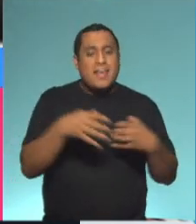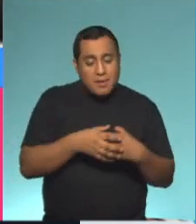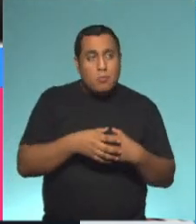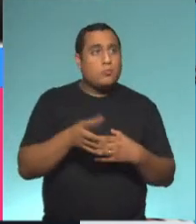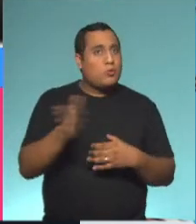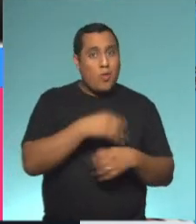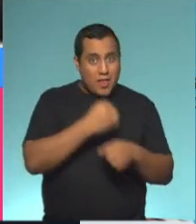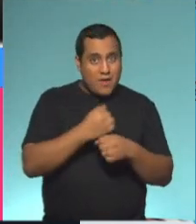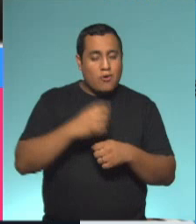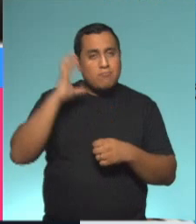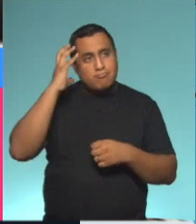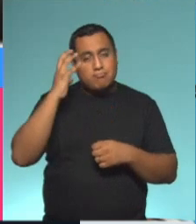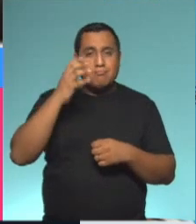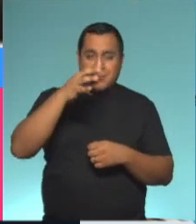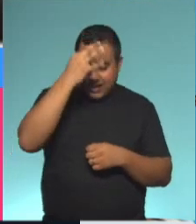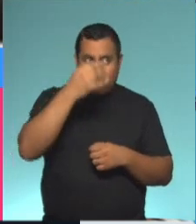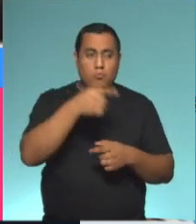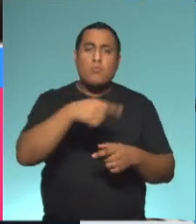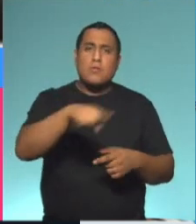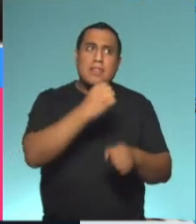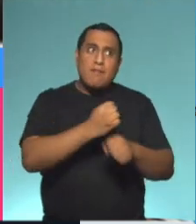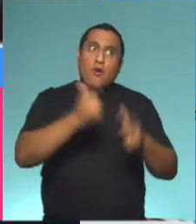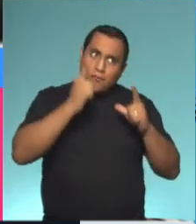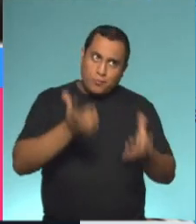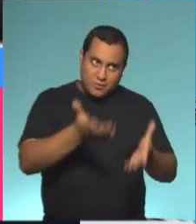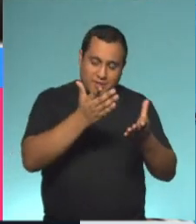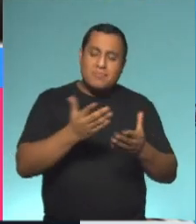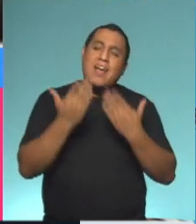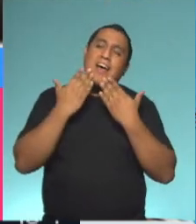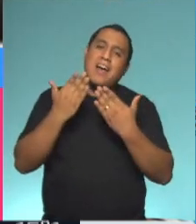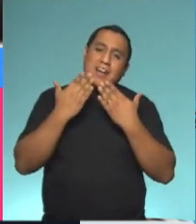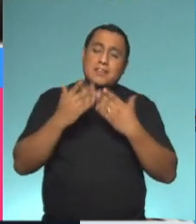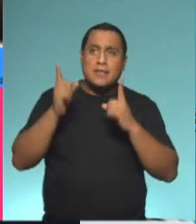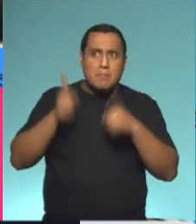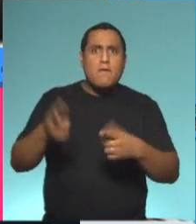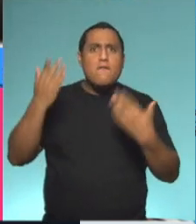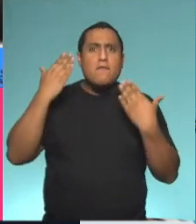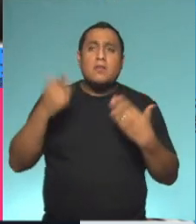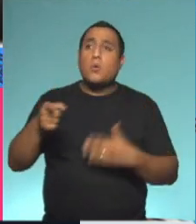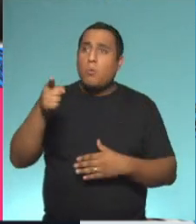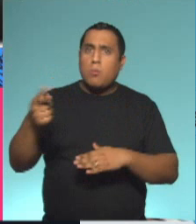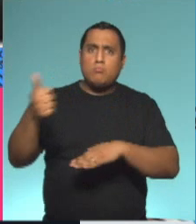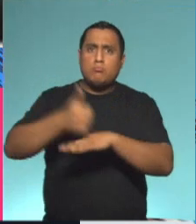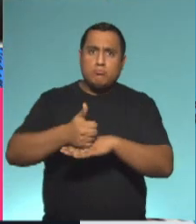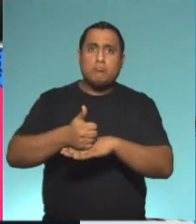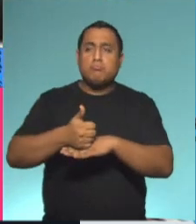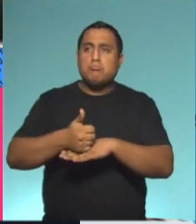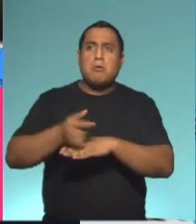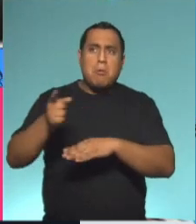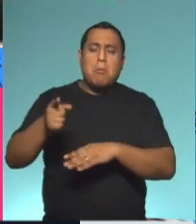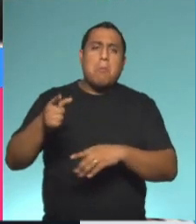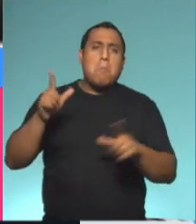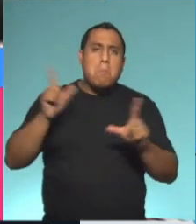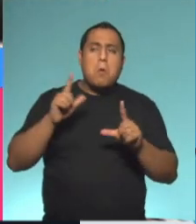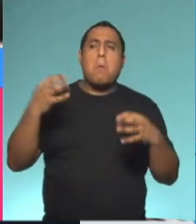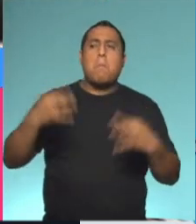y que lo disfruten mucho, Bueno, gracias, Gabriel, y te vuelvo a felicitar porque lo que estás haciendo es maravilloso. La verdad que está muy bien, muy